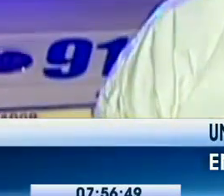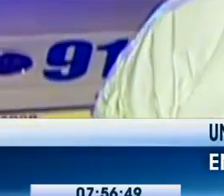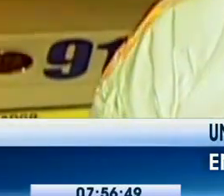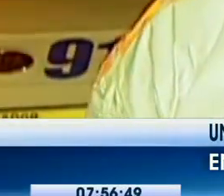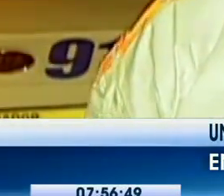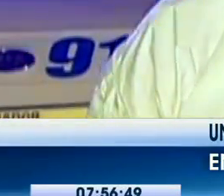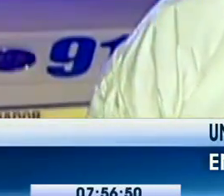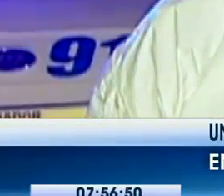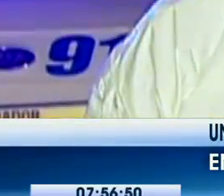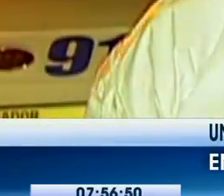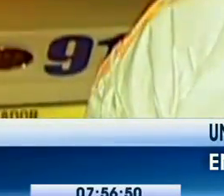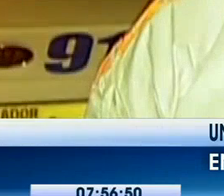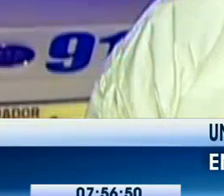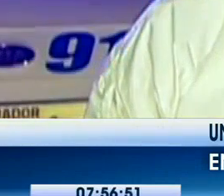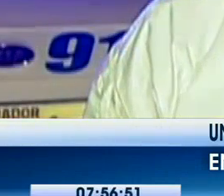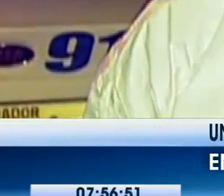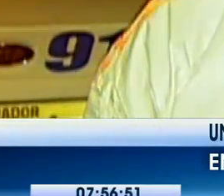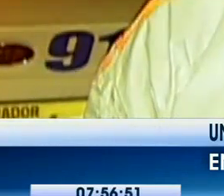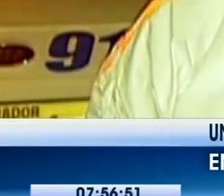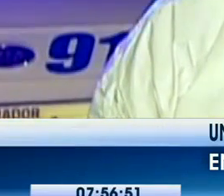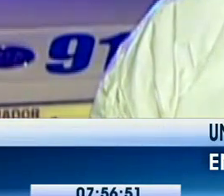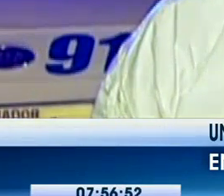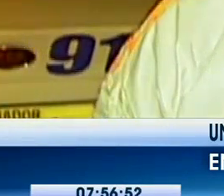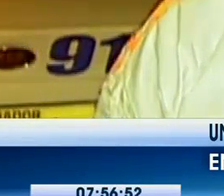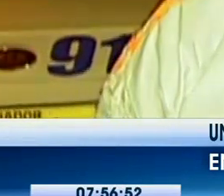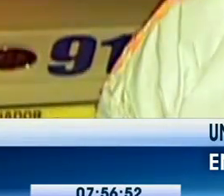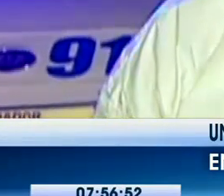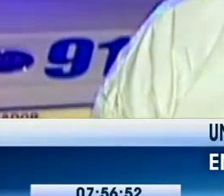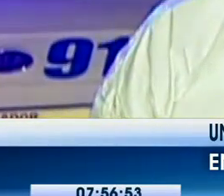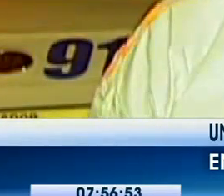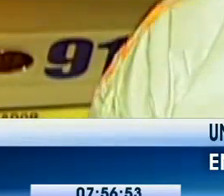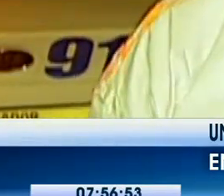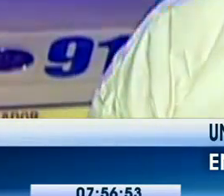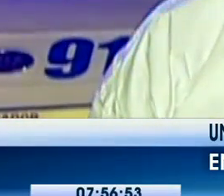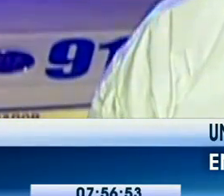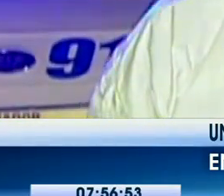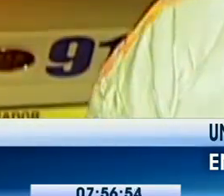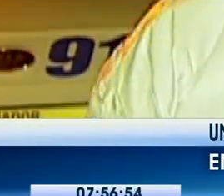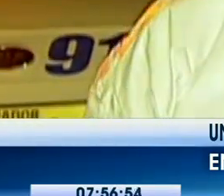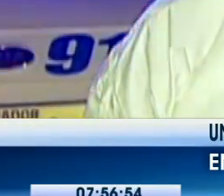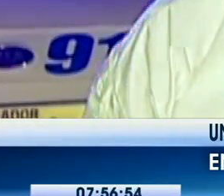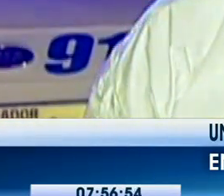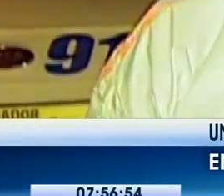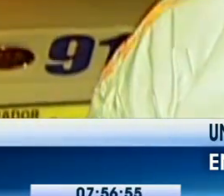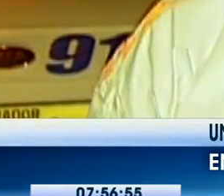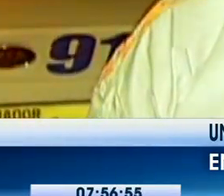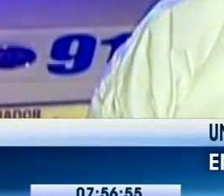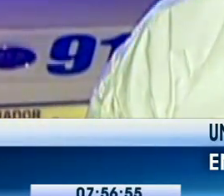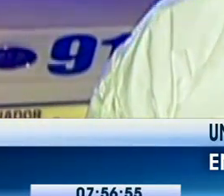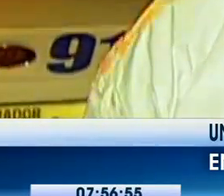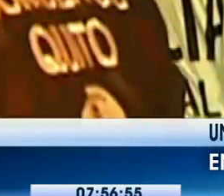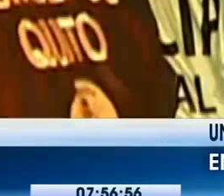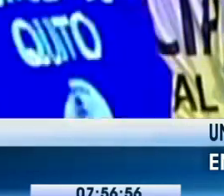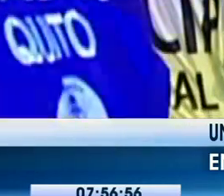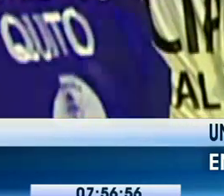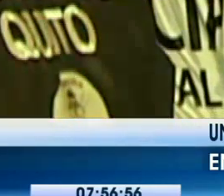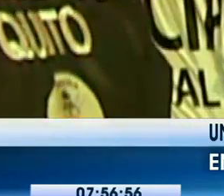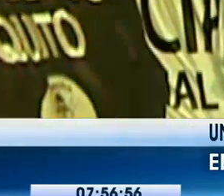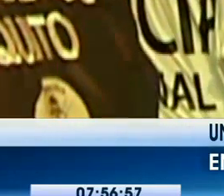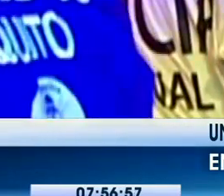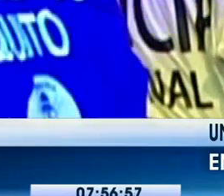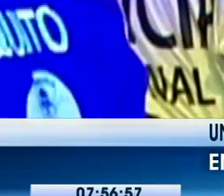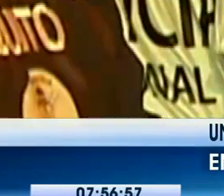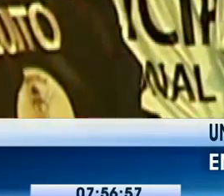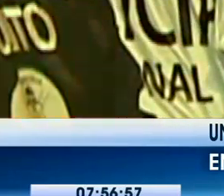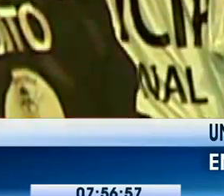procedió a realizar el levantamiento y las experticias correspondientes con respecto a la inspección ocular. Consternados, los